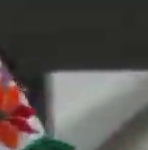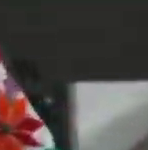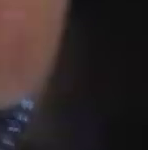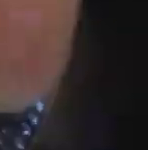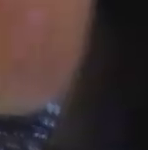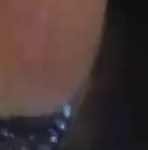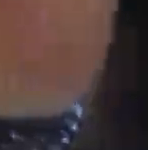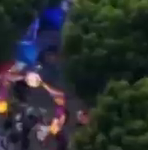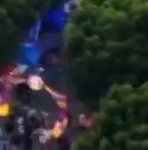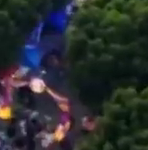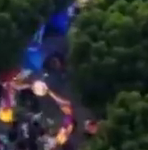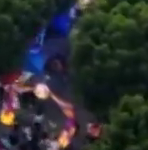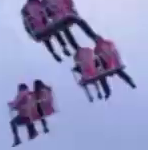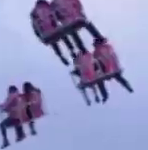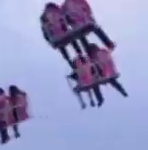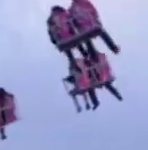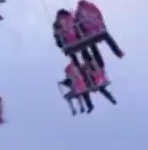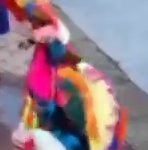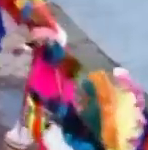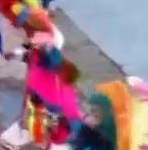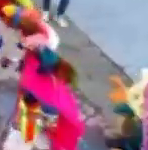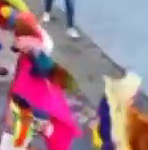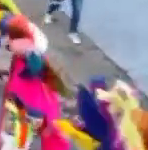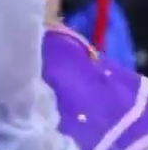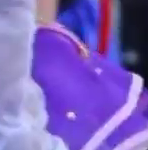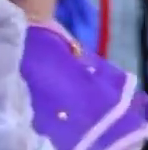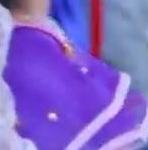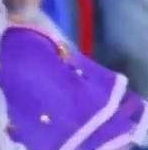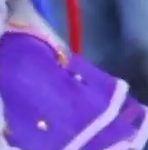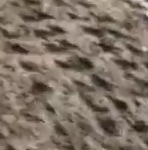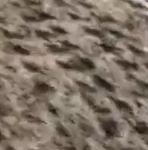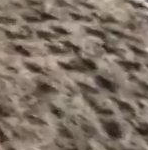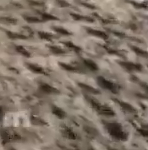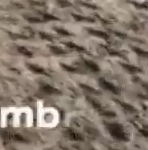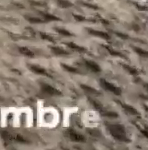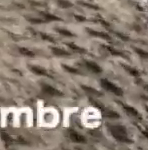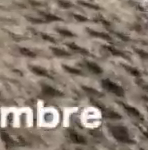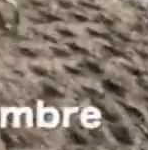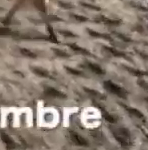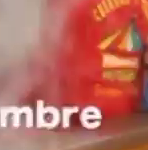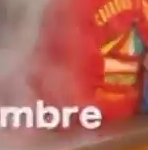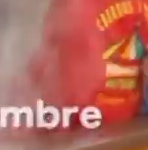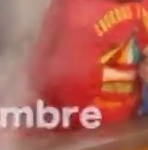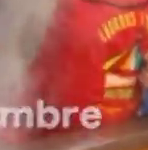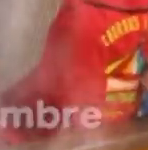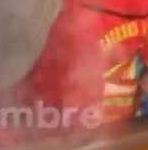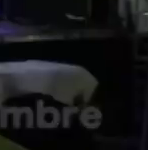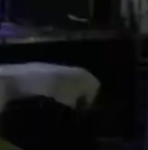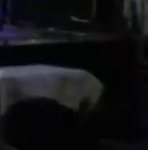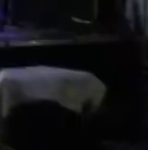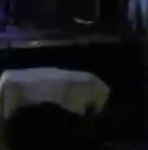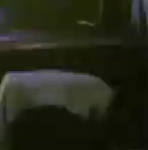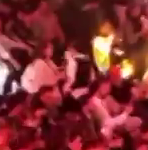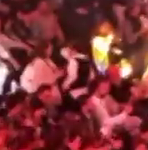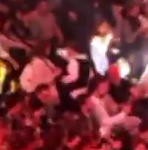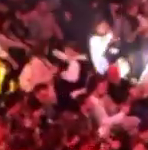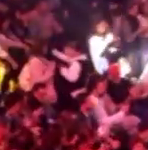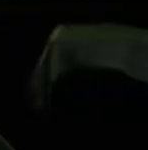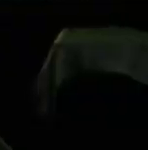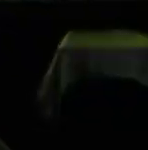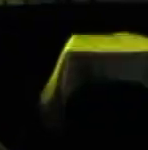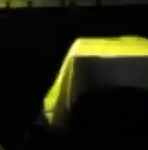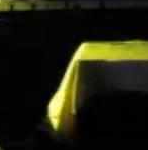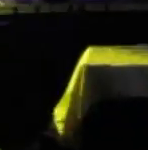Ven a Tlaxcala, la Feria de Ferias 2024. Del 25 de octubre al 18 de noviembre, disfruta los